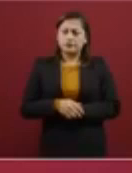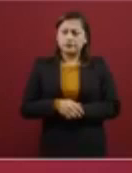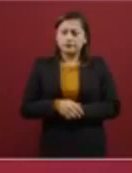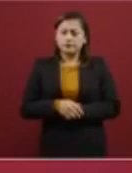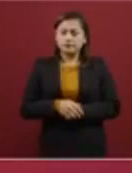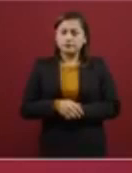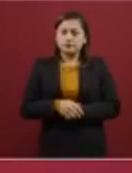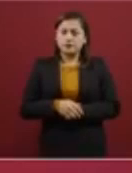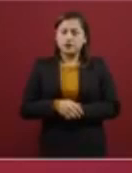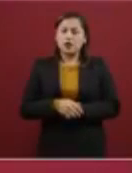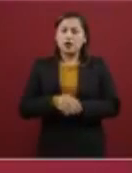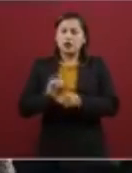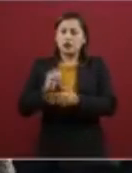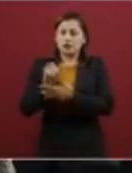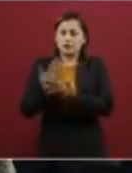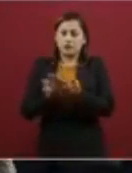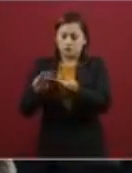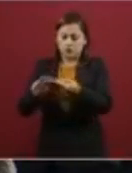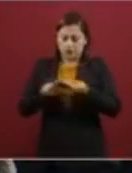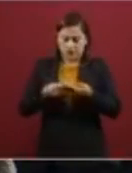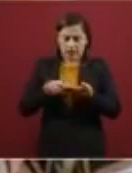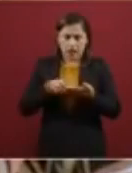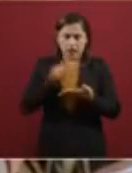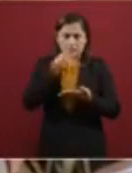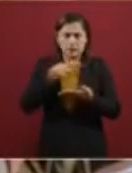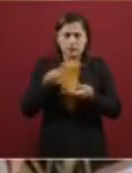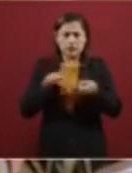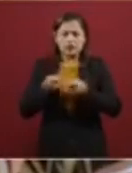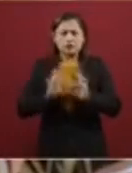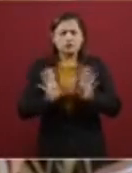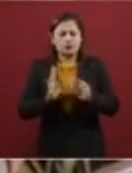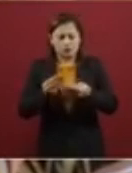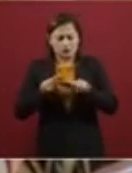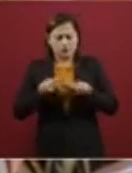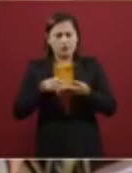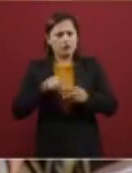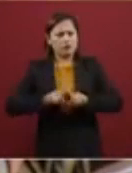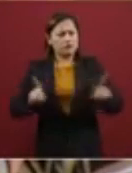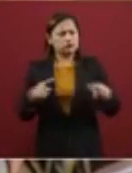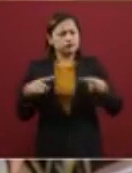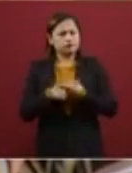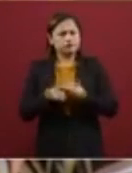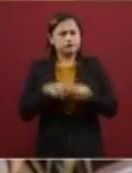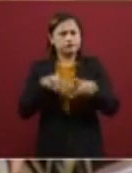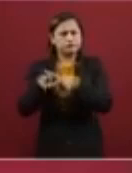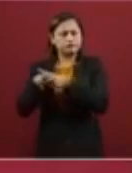nuestros datos. Los datos que yo tengo dicen otra cosa, no están controlando, al contrario, siguen muriendo muchos mexicanos. Sí,